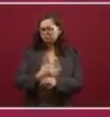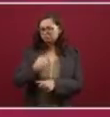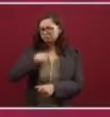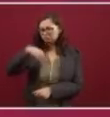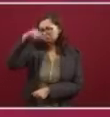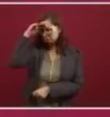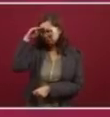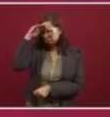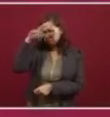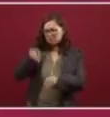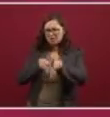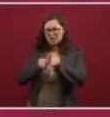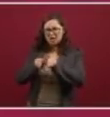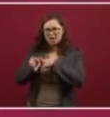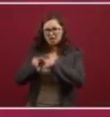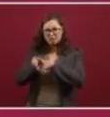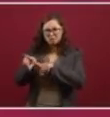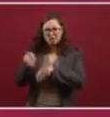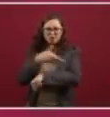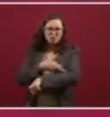porque son